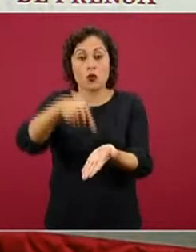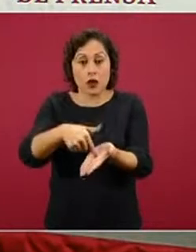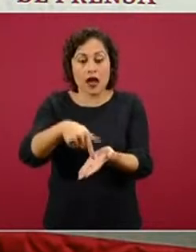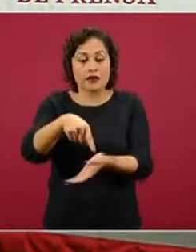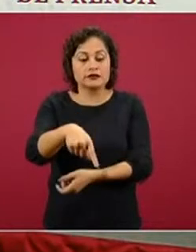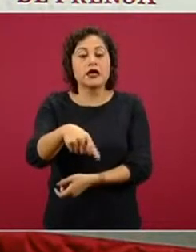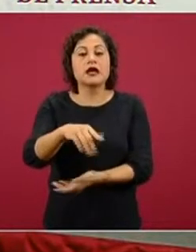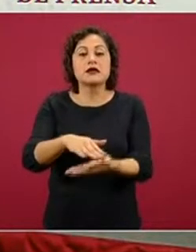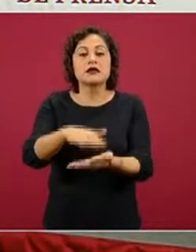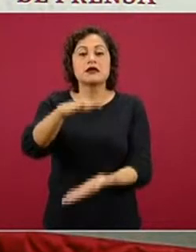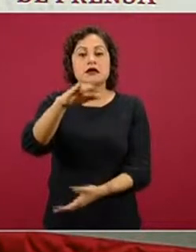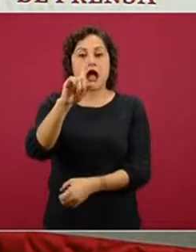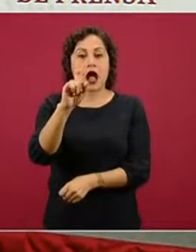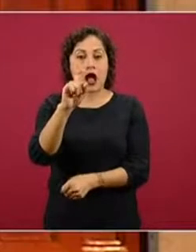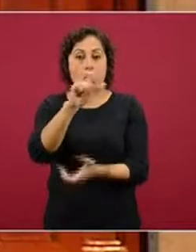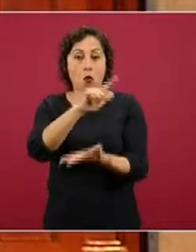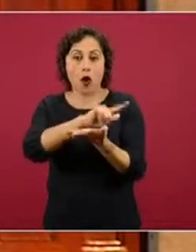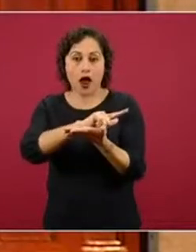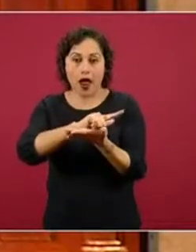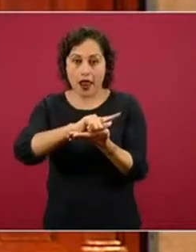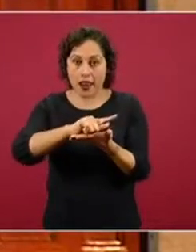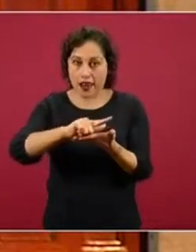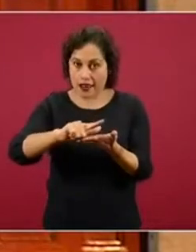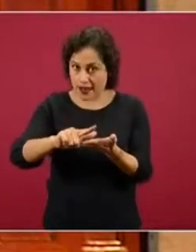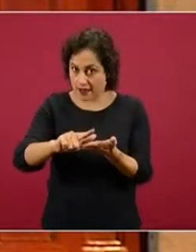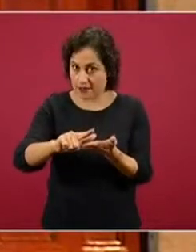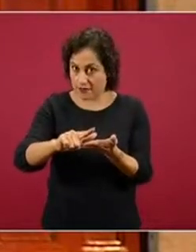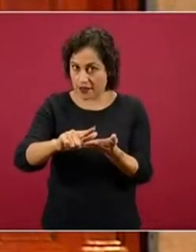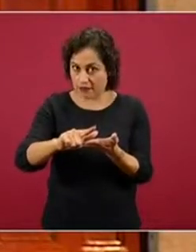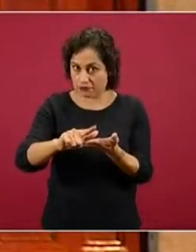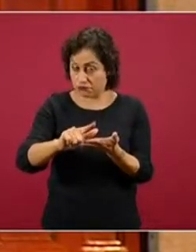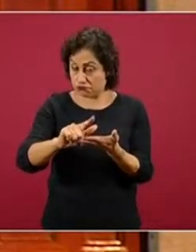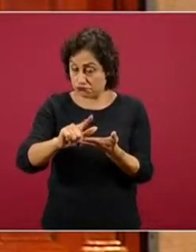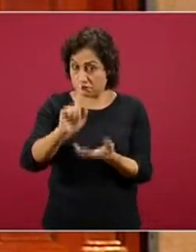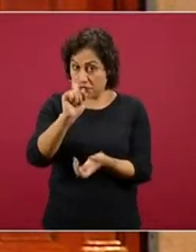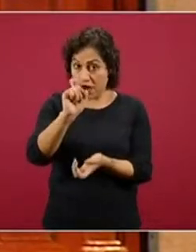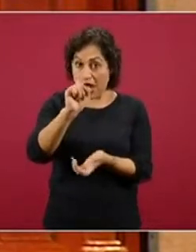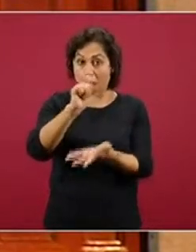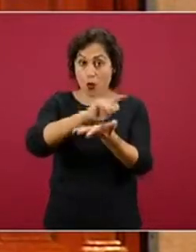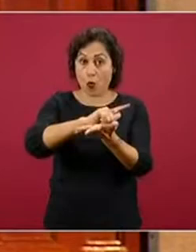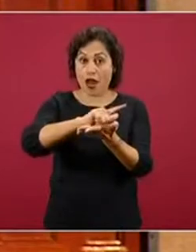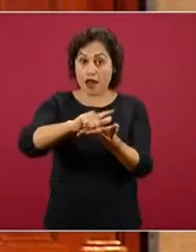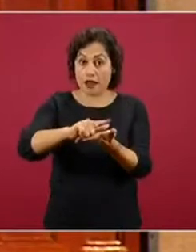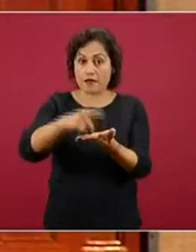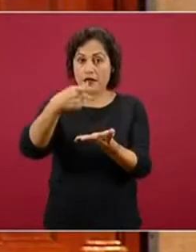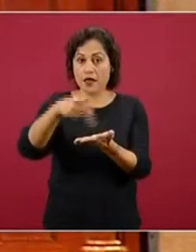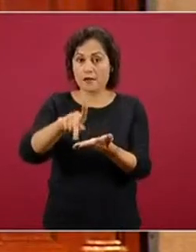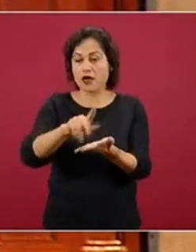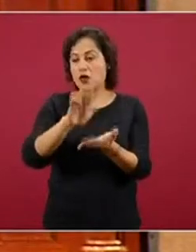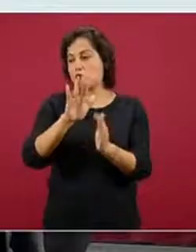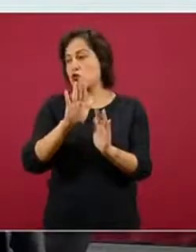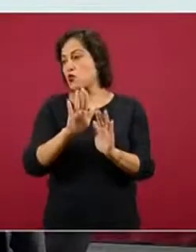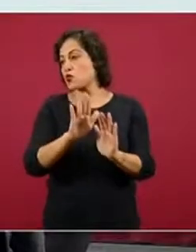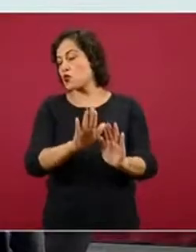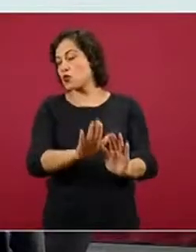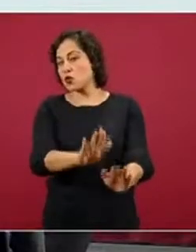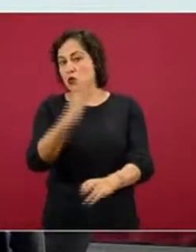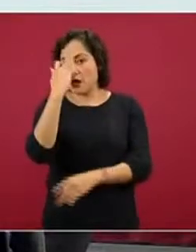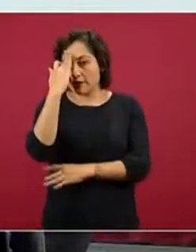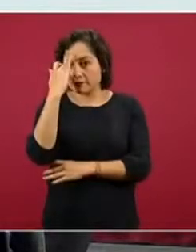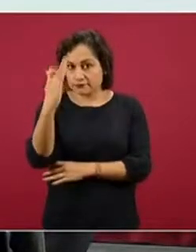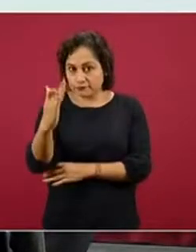agua limpia, esto es muy importante, agua limpia y estancada. Mucha gente